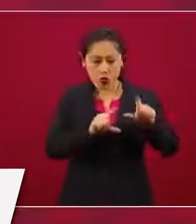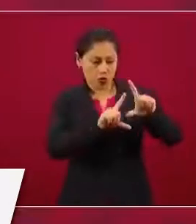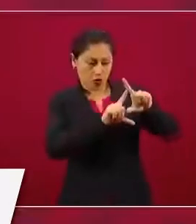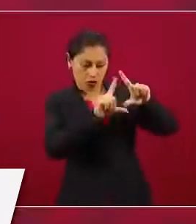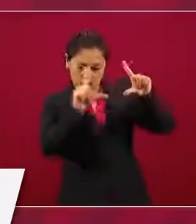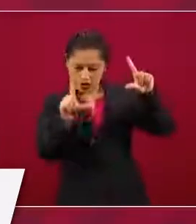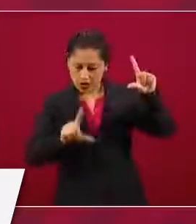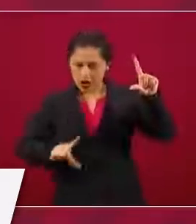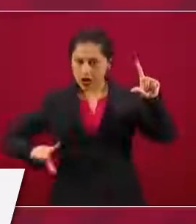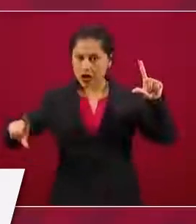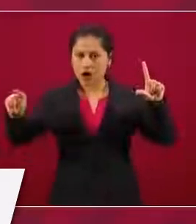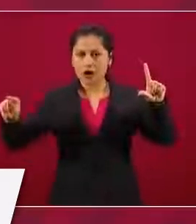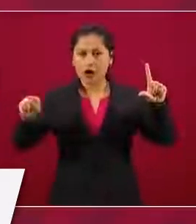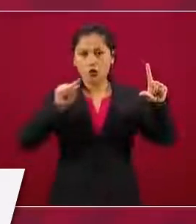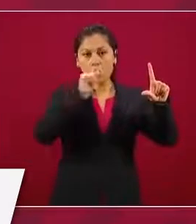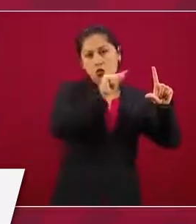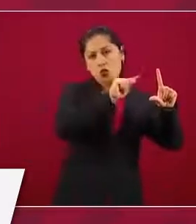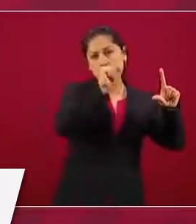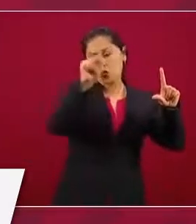con ferrocarriles.